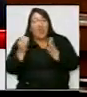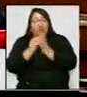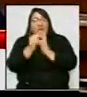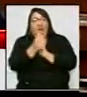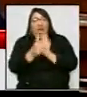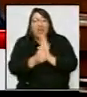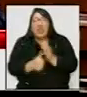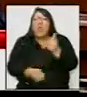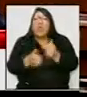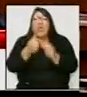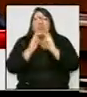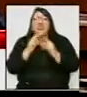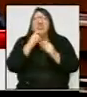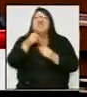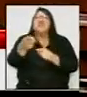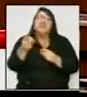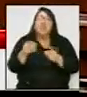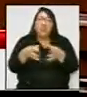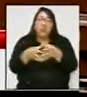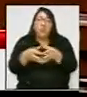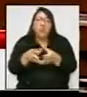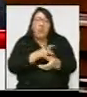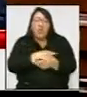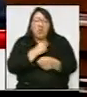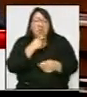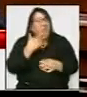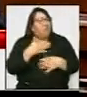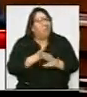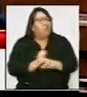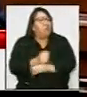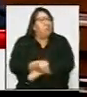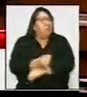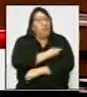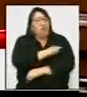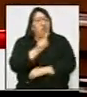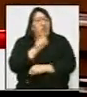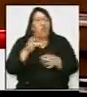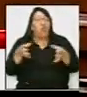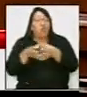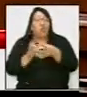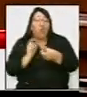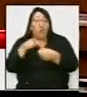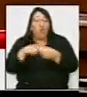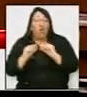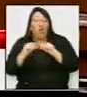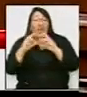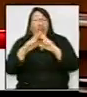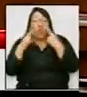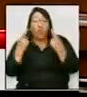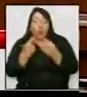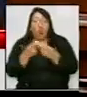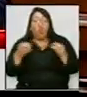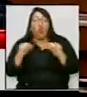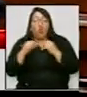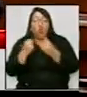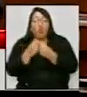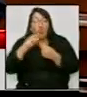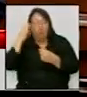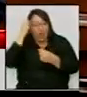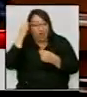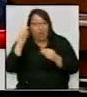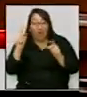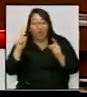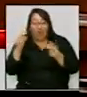Pero ¿cuál es la respuesta de Fuerza Popular? Boicotear la Junta de Portavoces, pretender boicotear el día de hoy el Pleno del